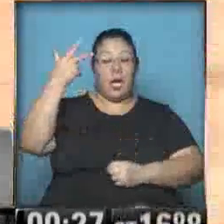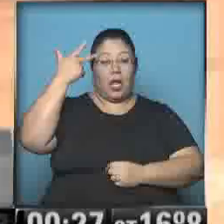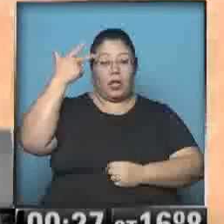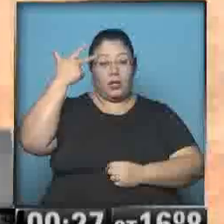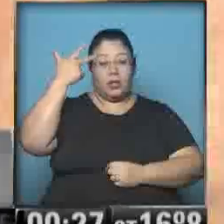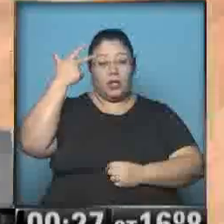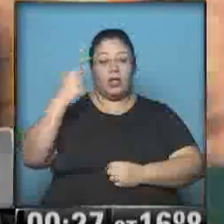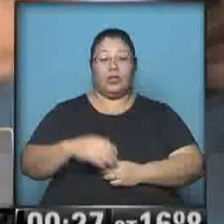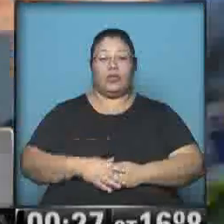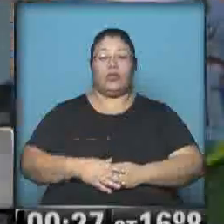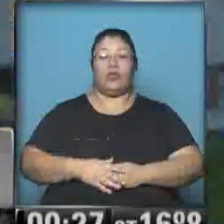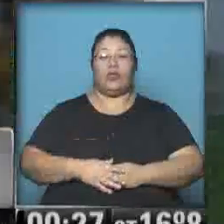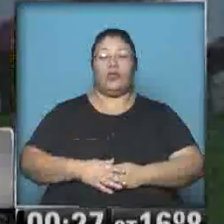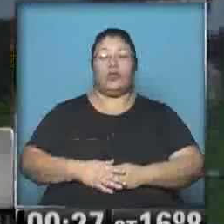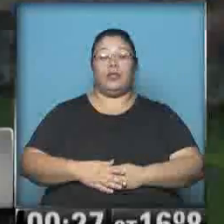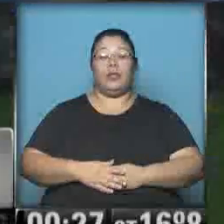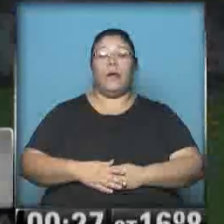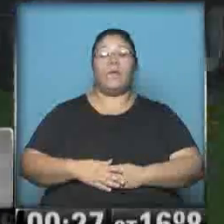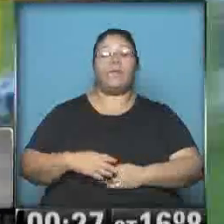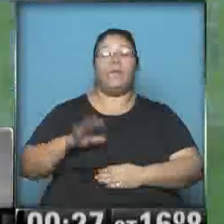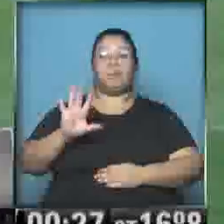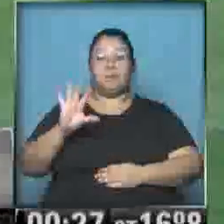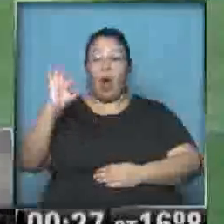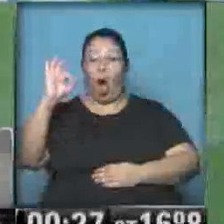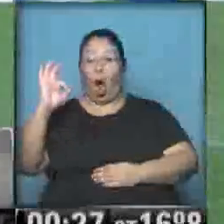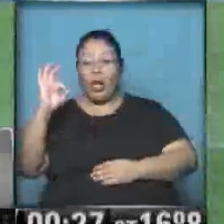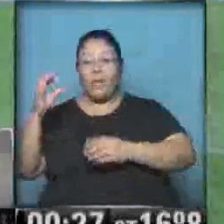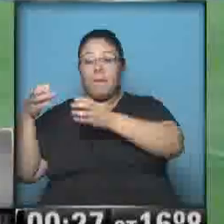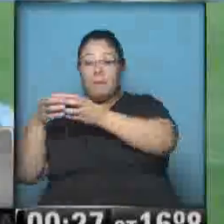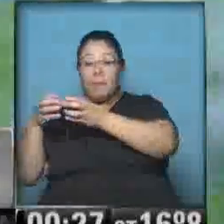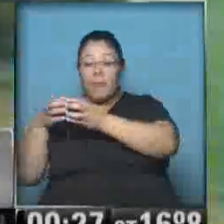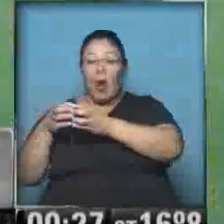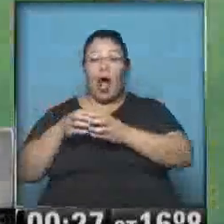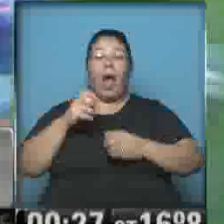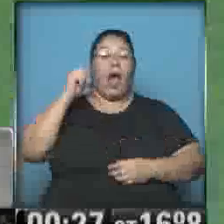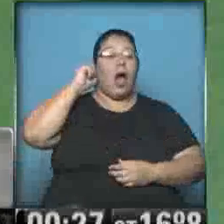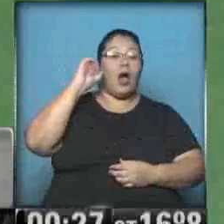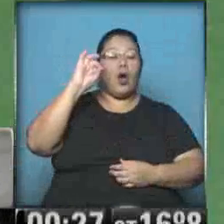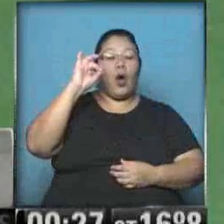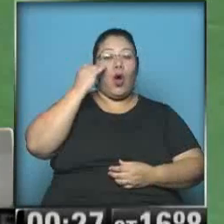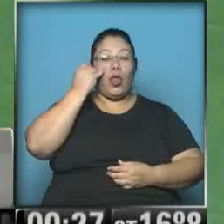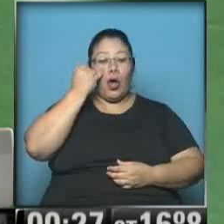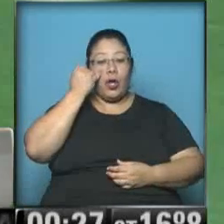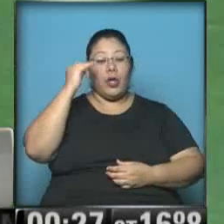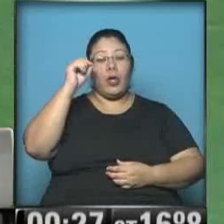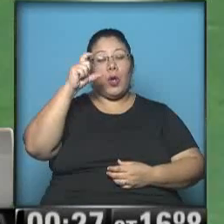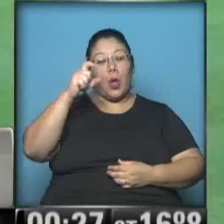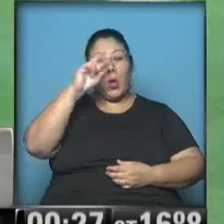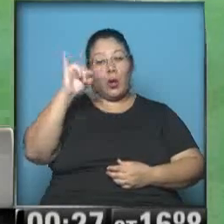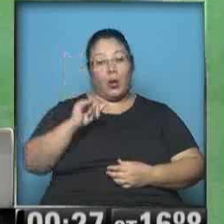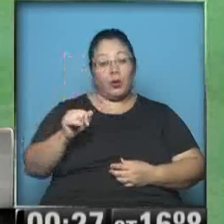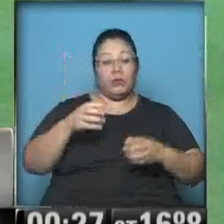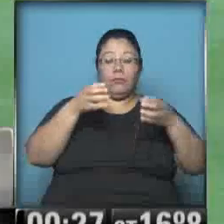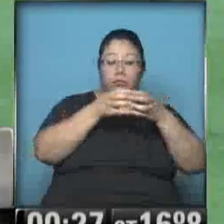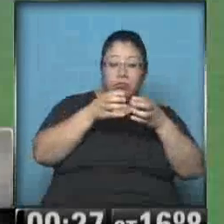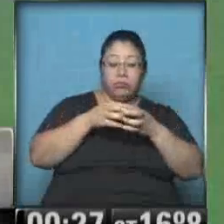División. 3-0, goleada de Olimpo a Godoy Cruz, dos equipos muy regulares que ha tenido este campeonato de Primera División.